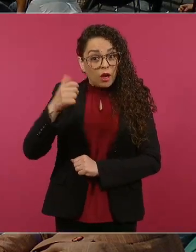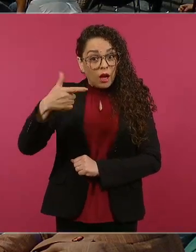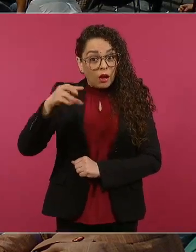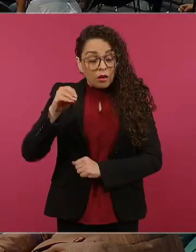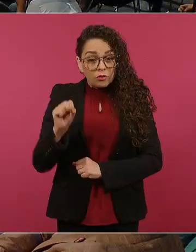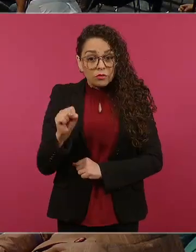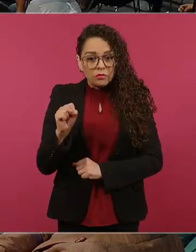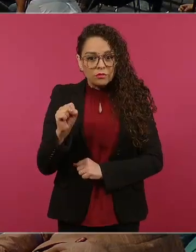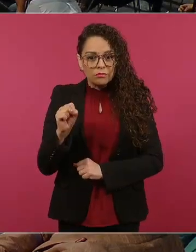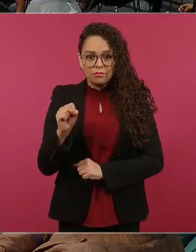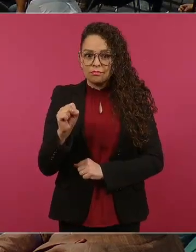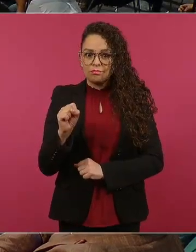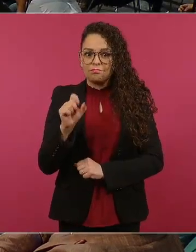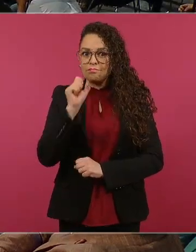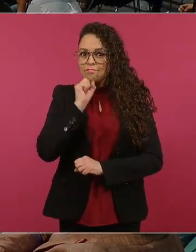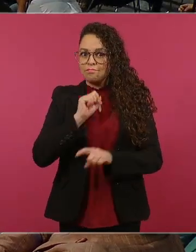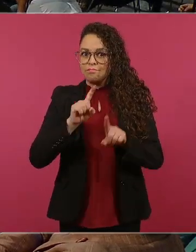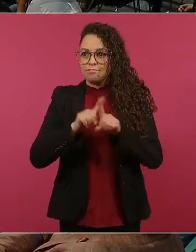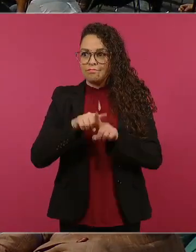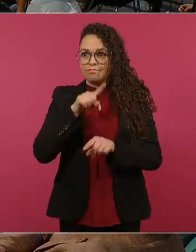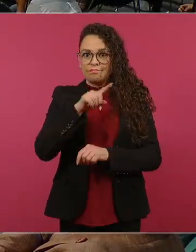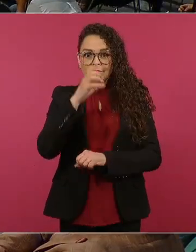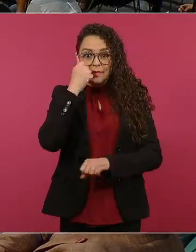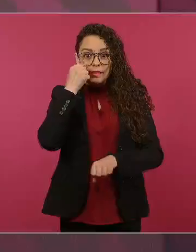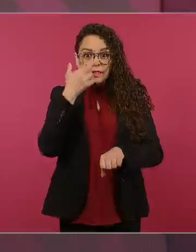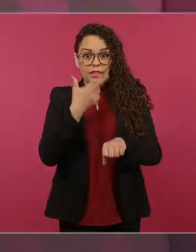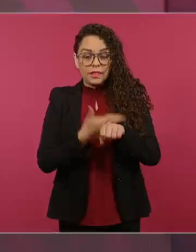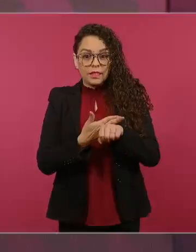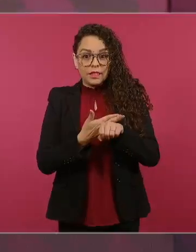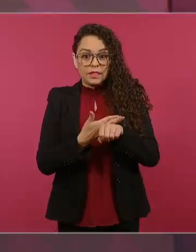era el secretario de la Defensa de México.